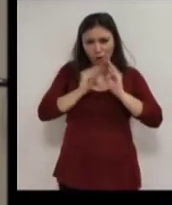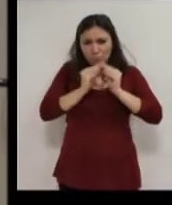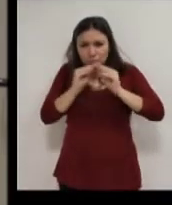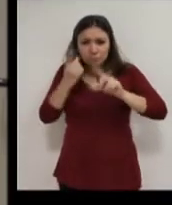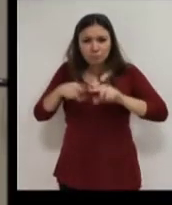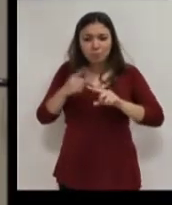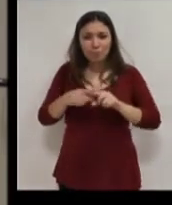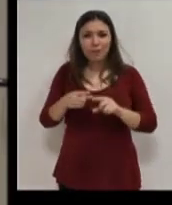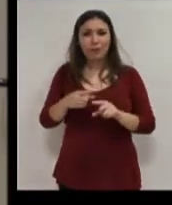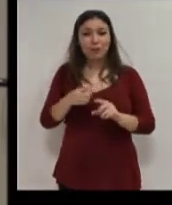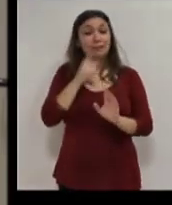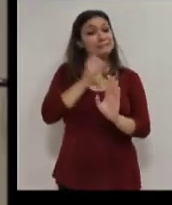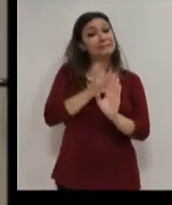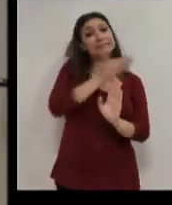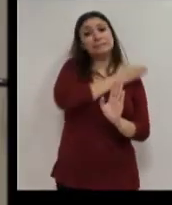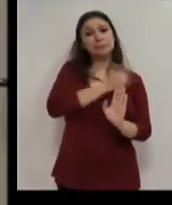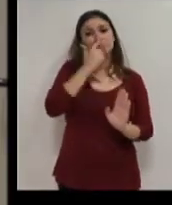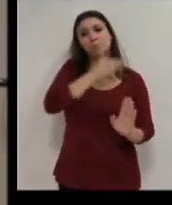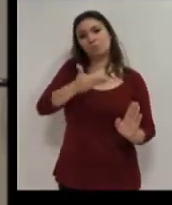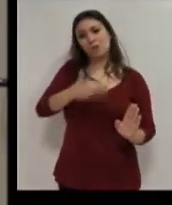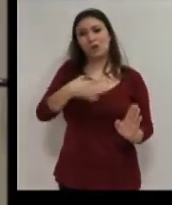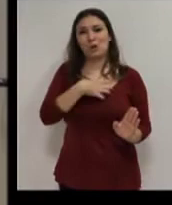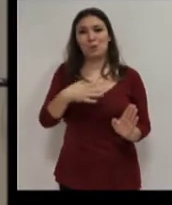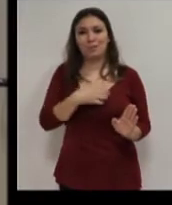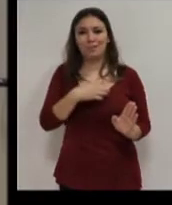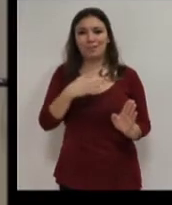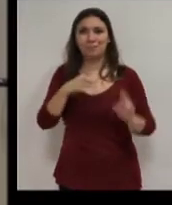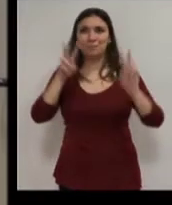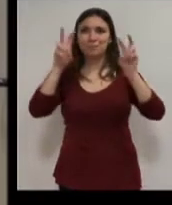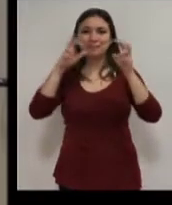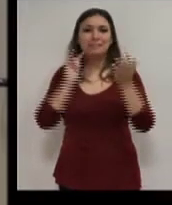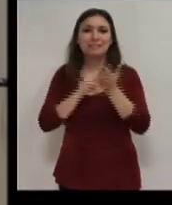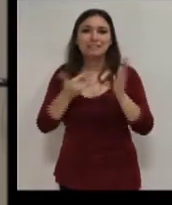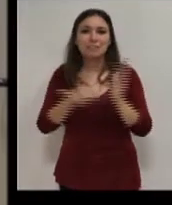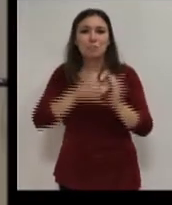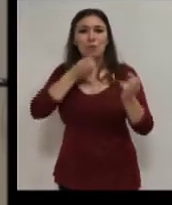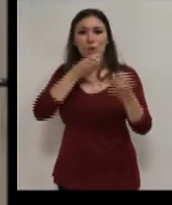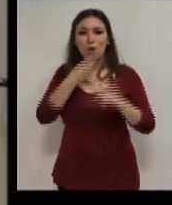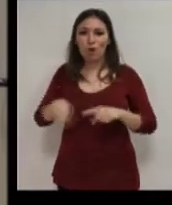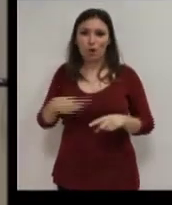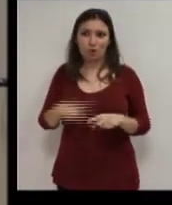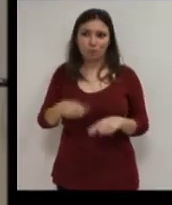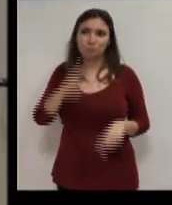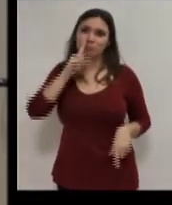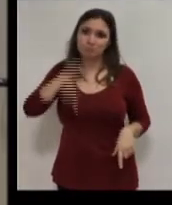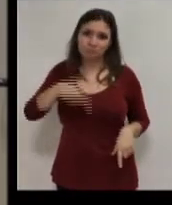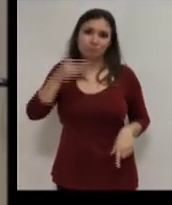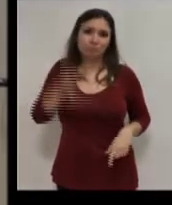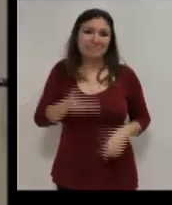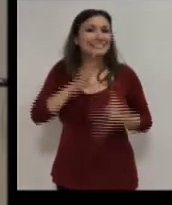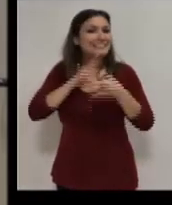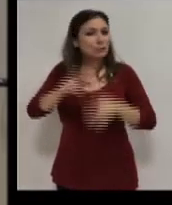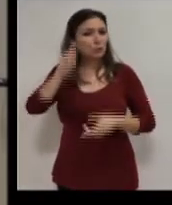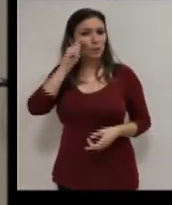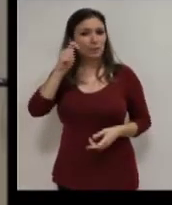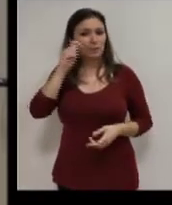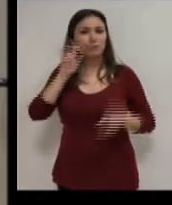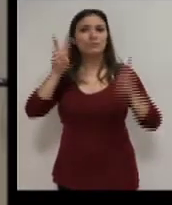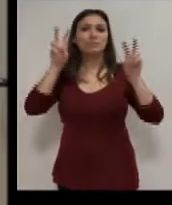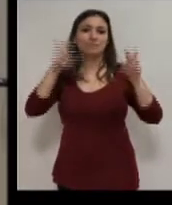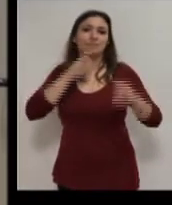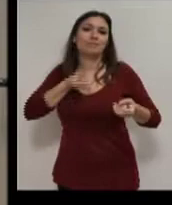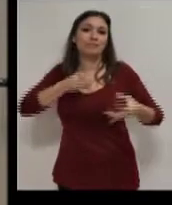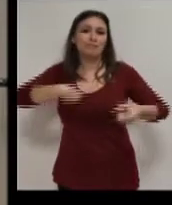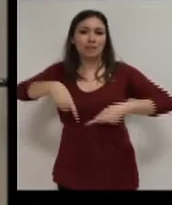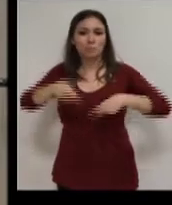cosas. Pero no podemos desdeñar también algunas tecnologías, como algunos sistemas de información